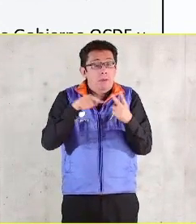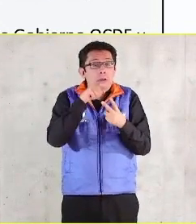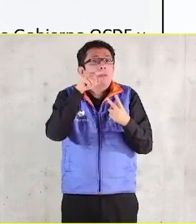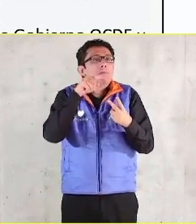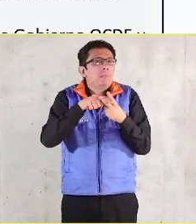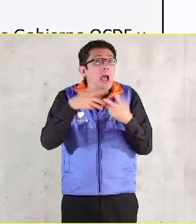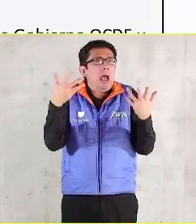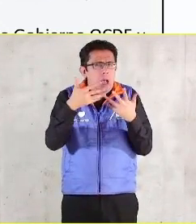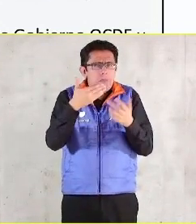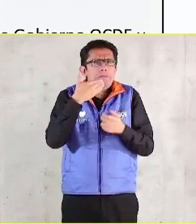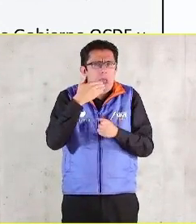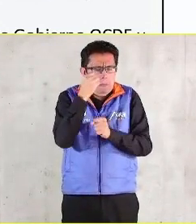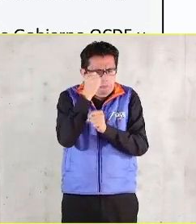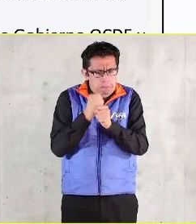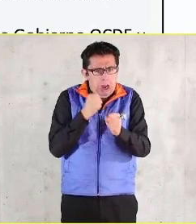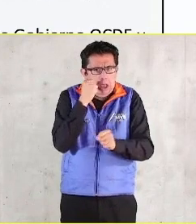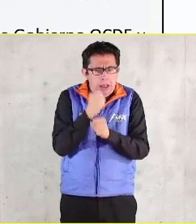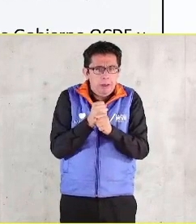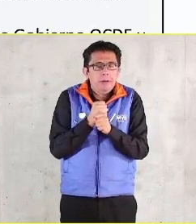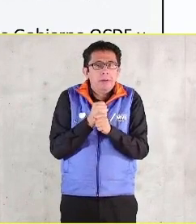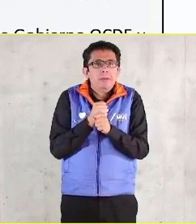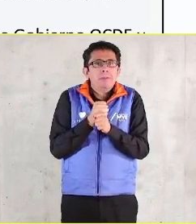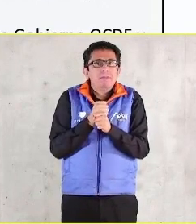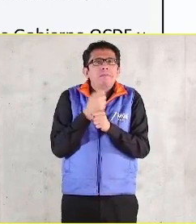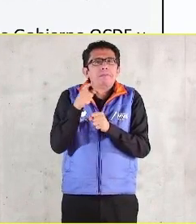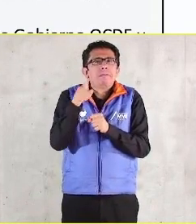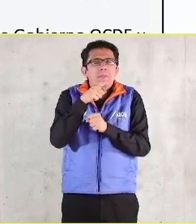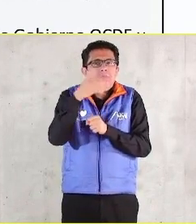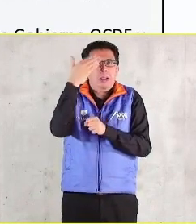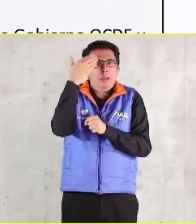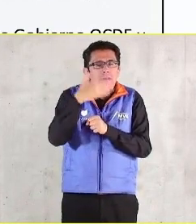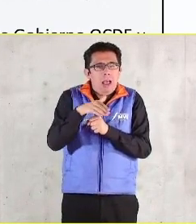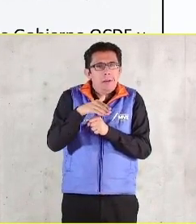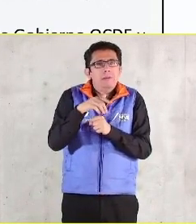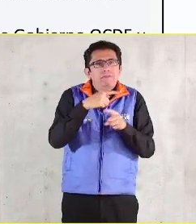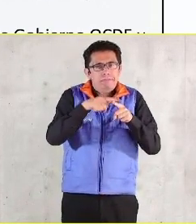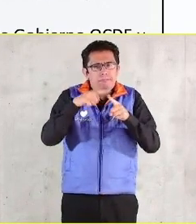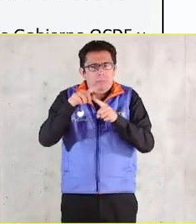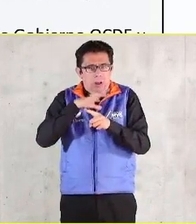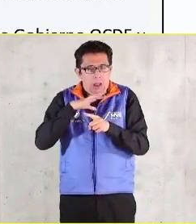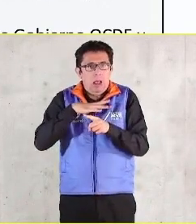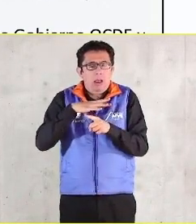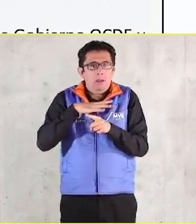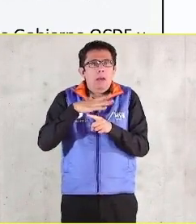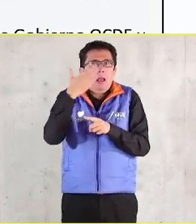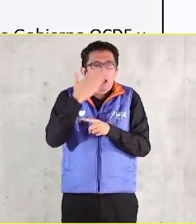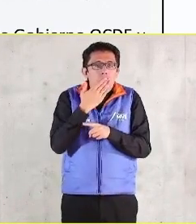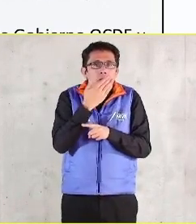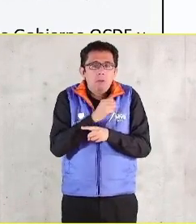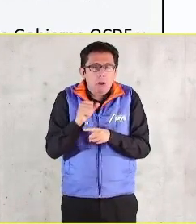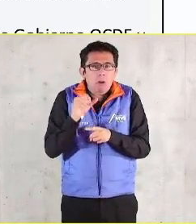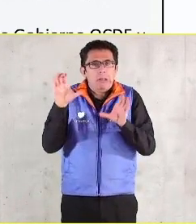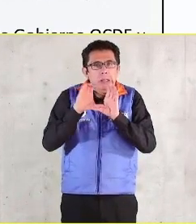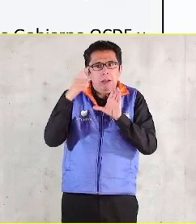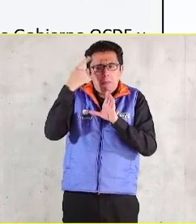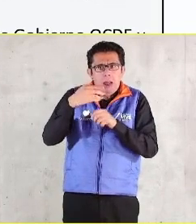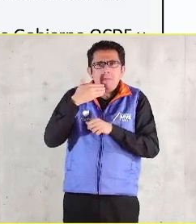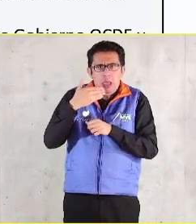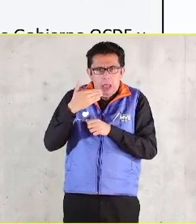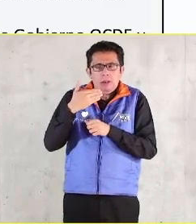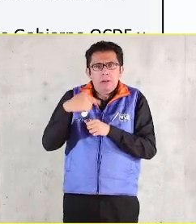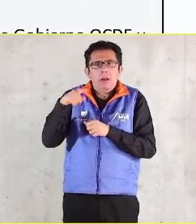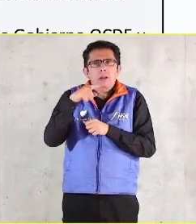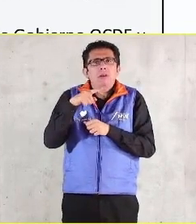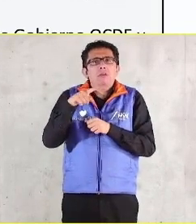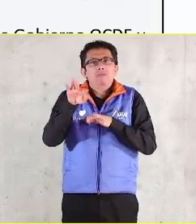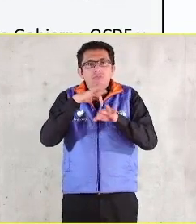prácticas y referencias. Las buenas prácticas, como una gran famosa que es Great Place to Work, certificaciones del bienestar, empresa libre de trabajo,